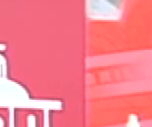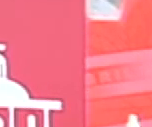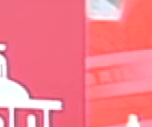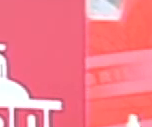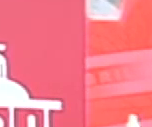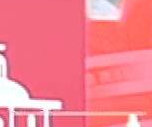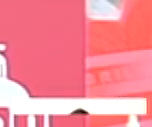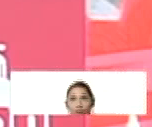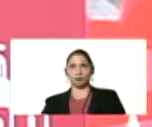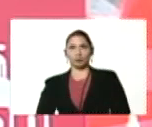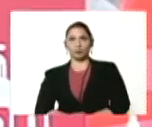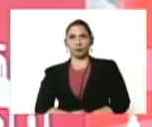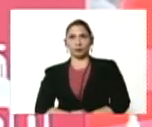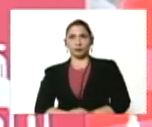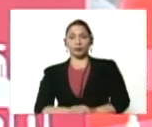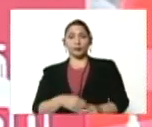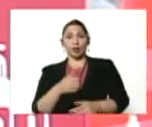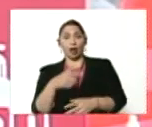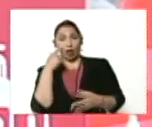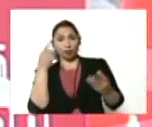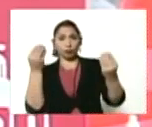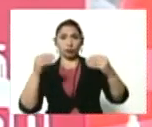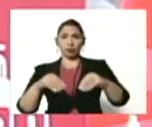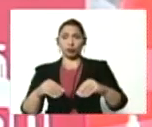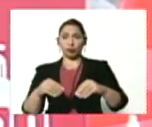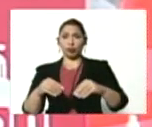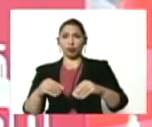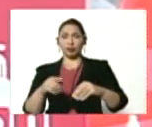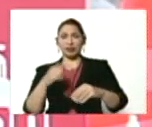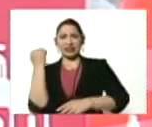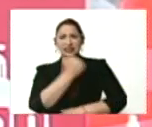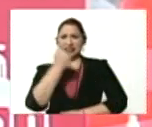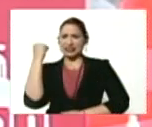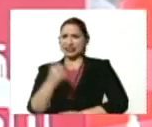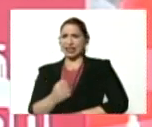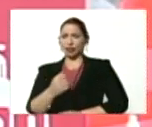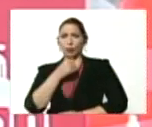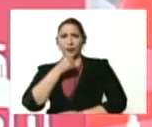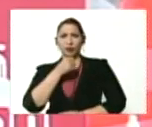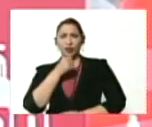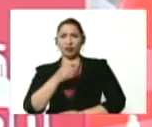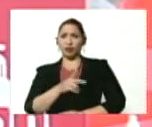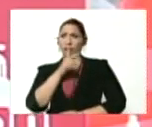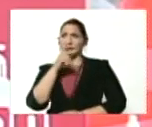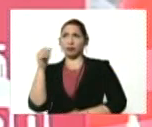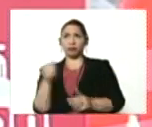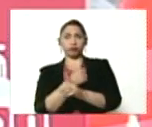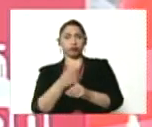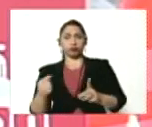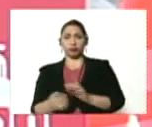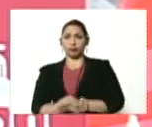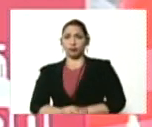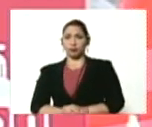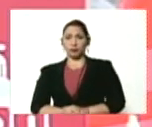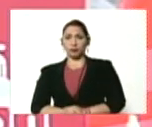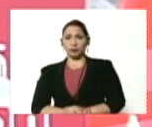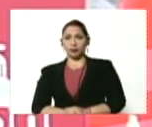Asociación con un asesino, con el asesino de un periodista que fue salvajemente, cobardemente